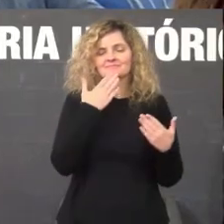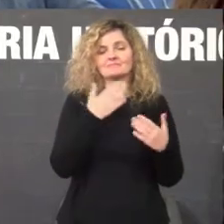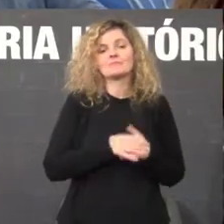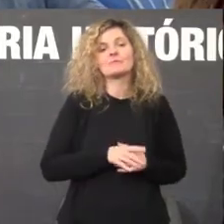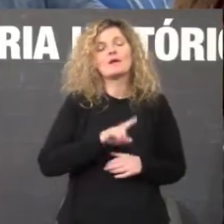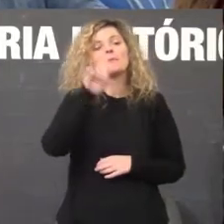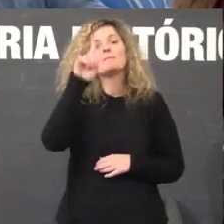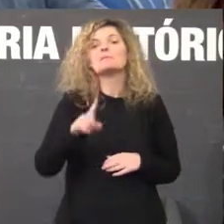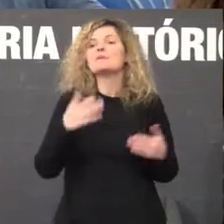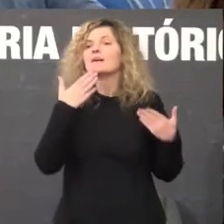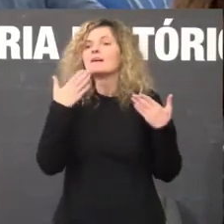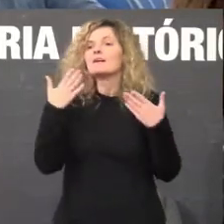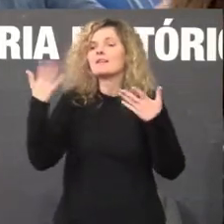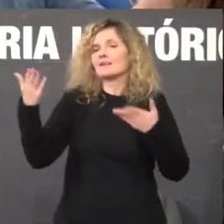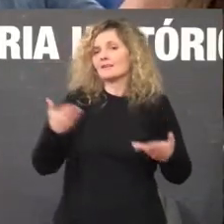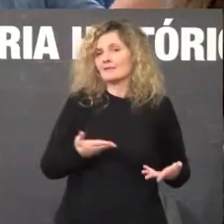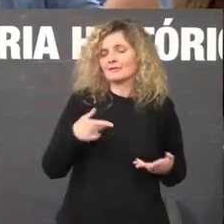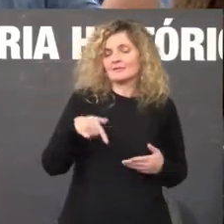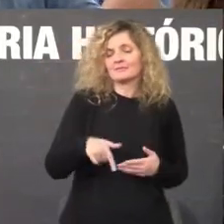Bueno, lo primero, gracias por invitarme